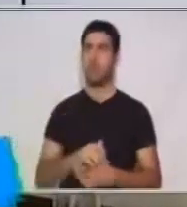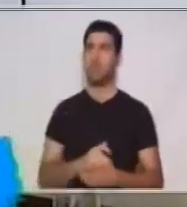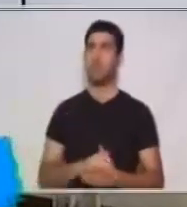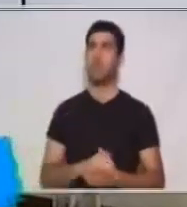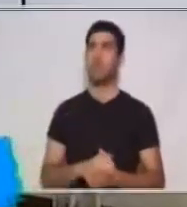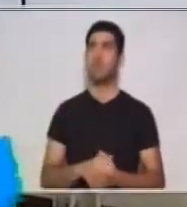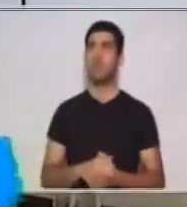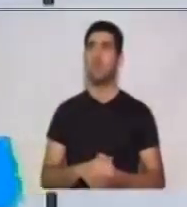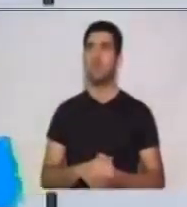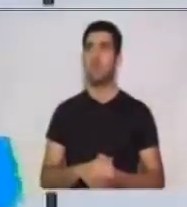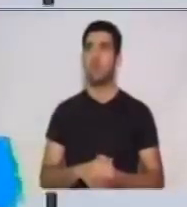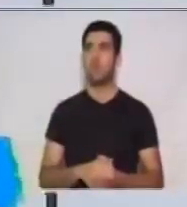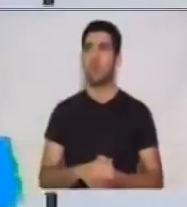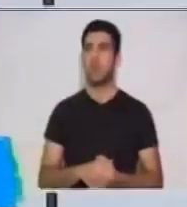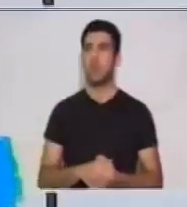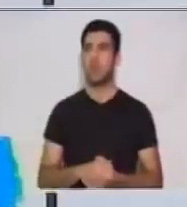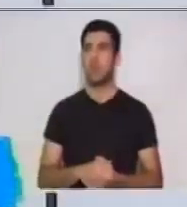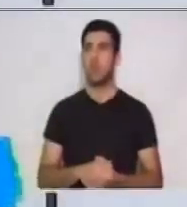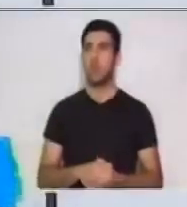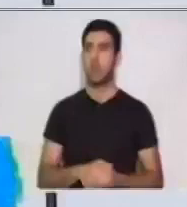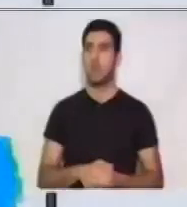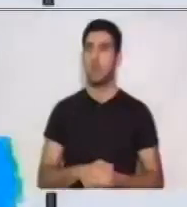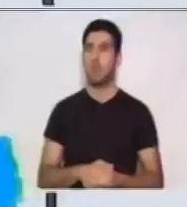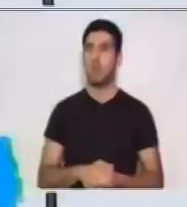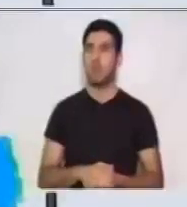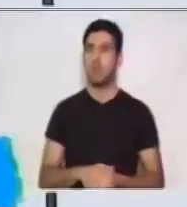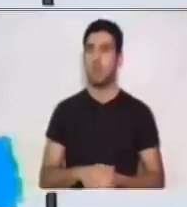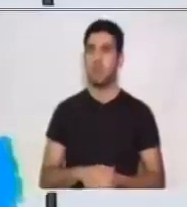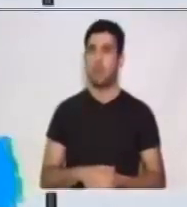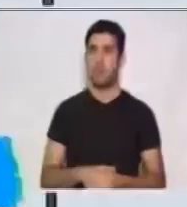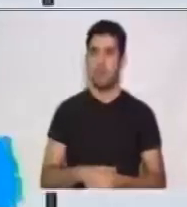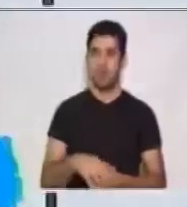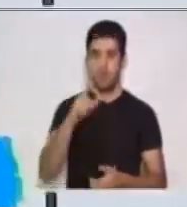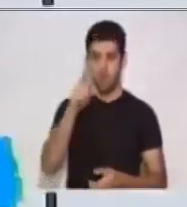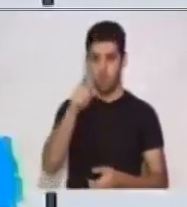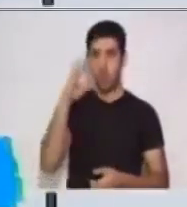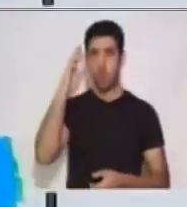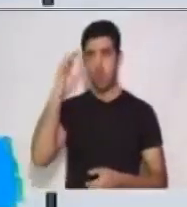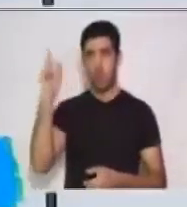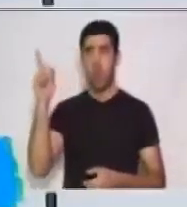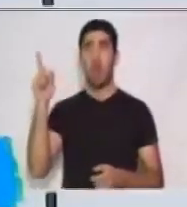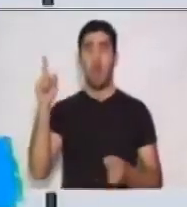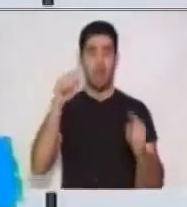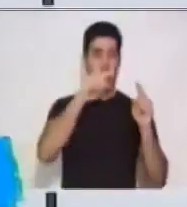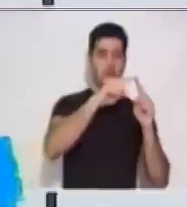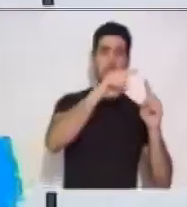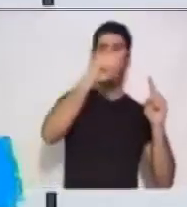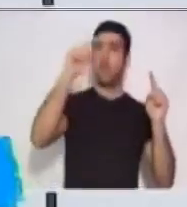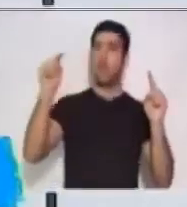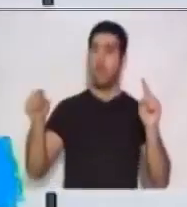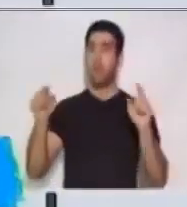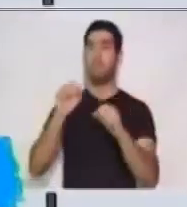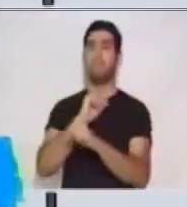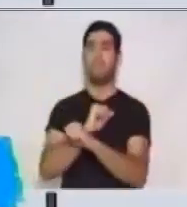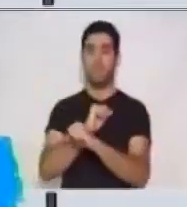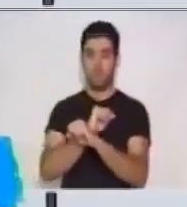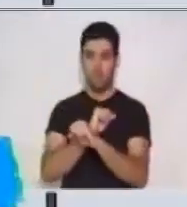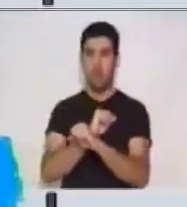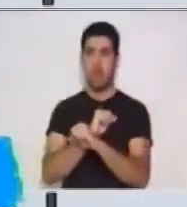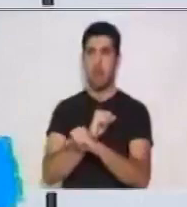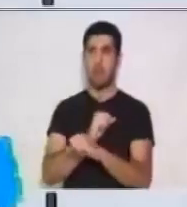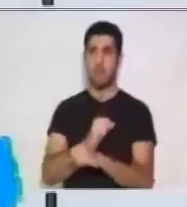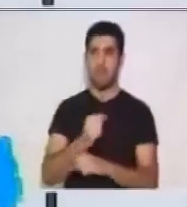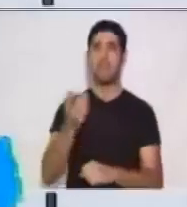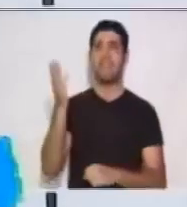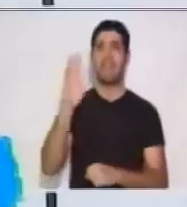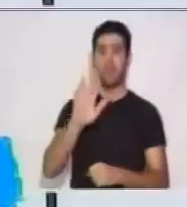es a 200. ¿Recuerdas que había que multiplicar a los extremos e igualarlo al producto